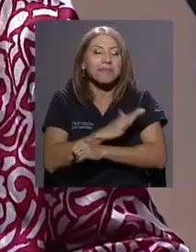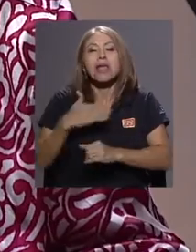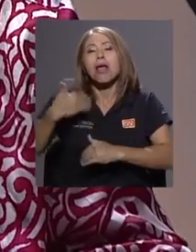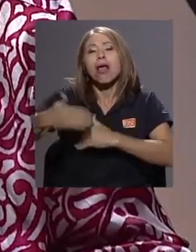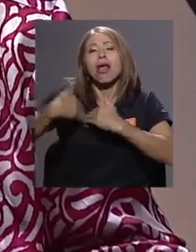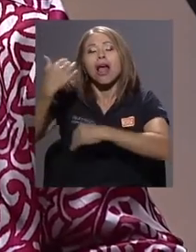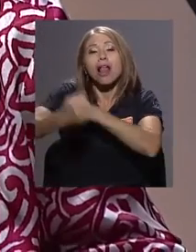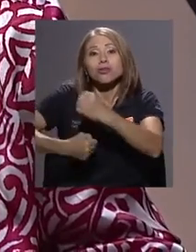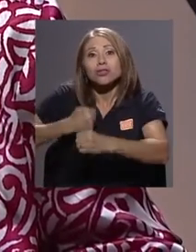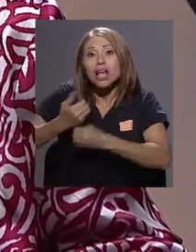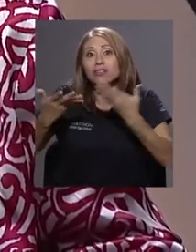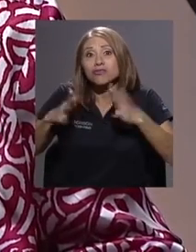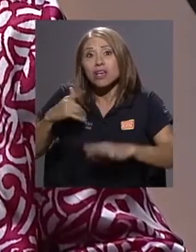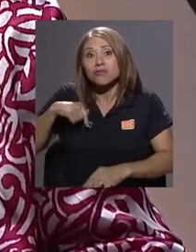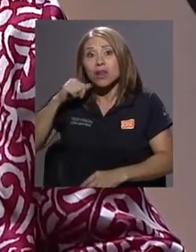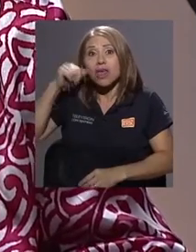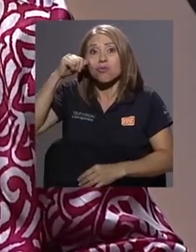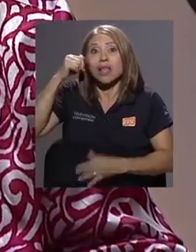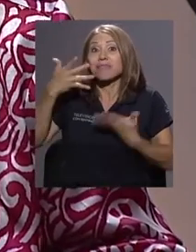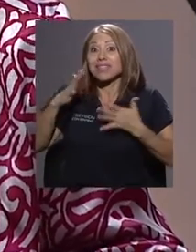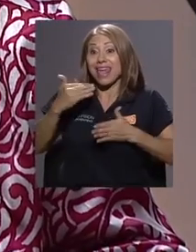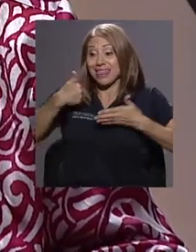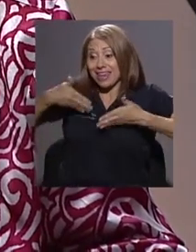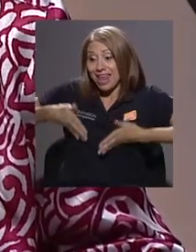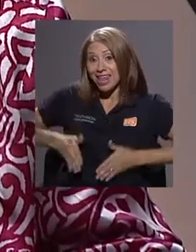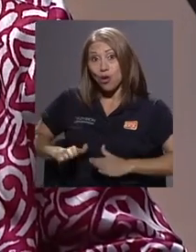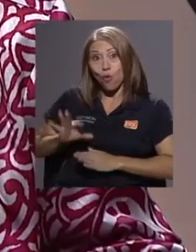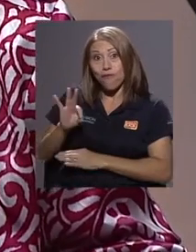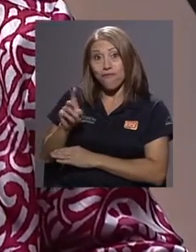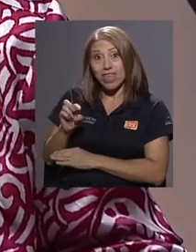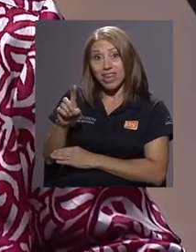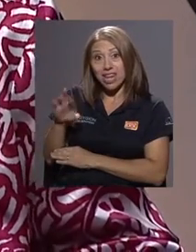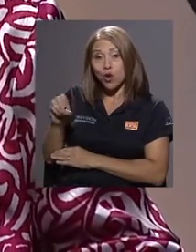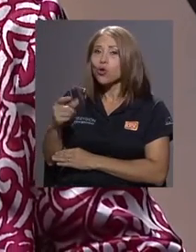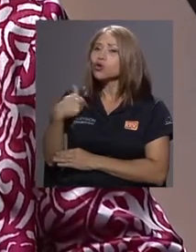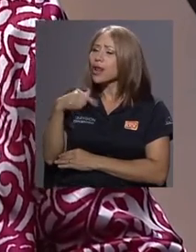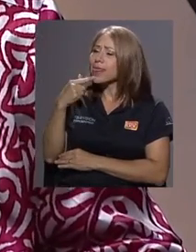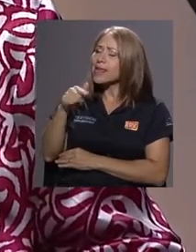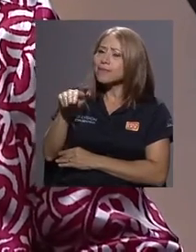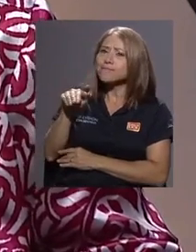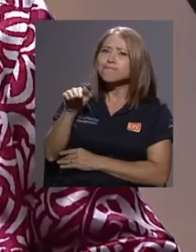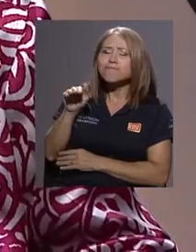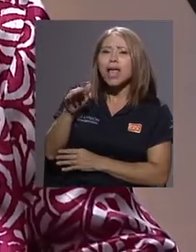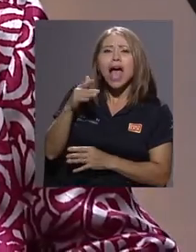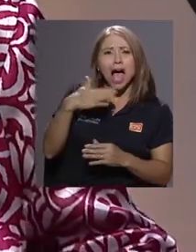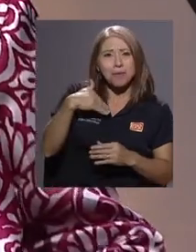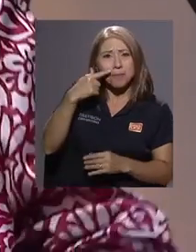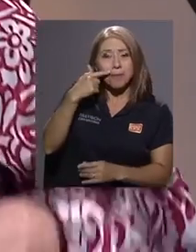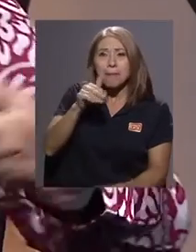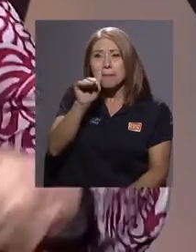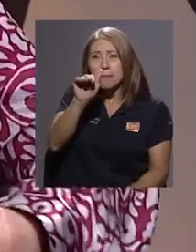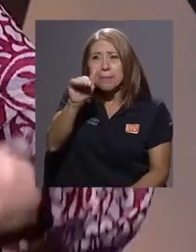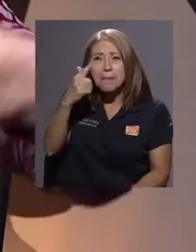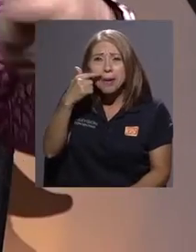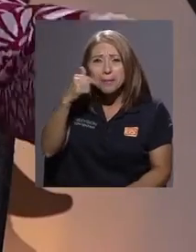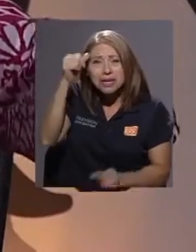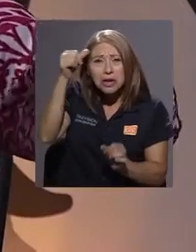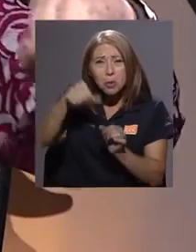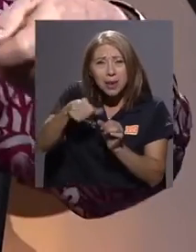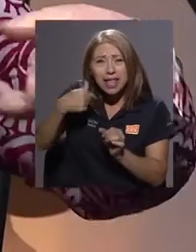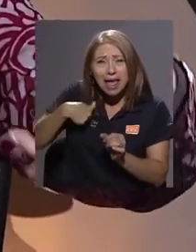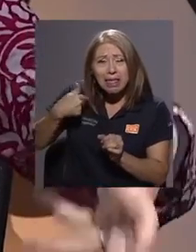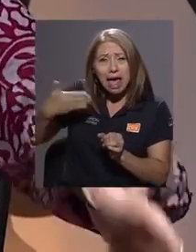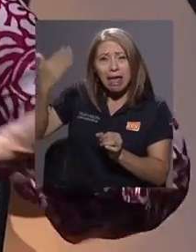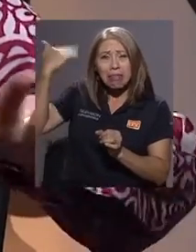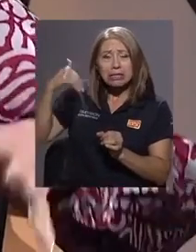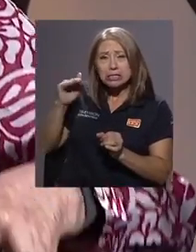hijo federico y un día le digo papi decime una cosa te acuerdas cuando yo estaba chiquilla que vos trajiste un durazno y lo